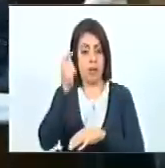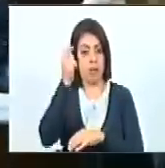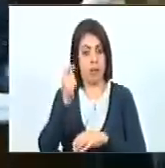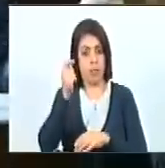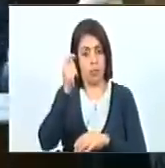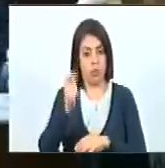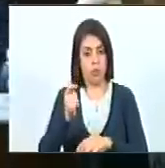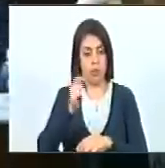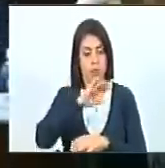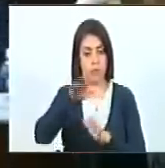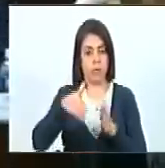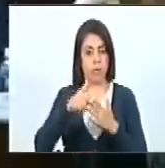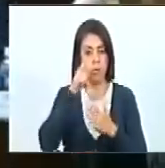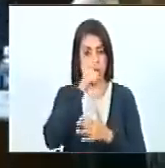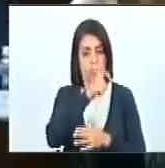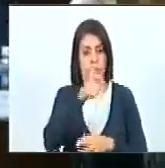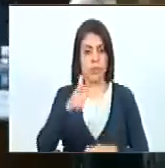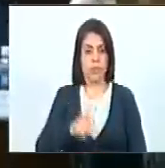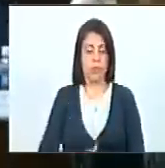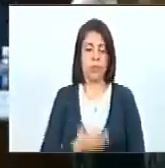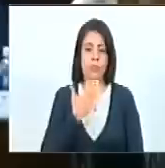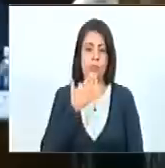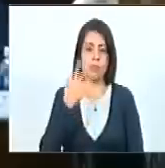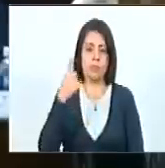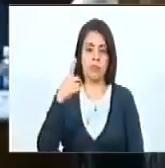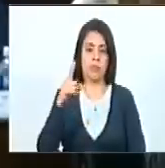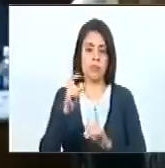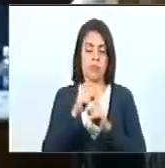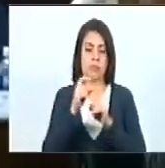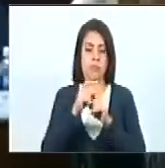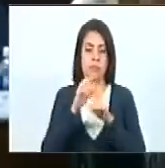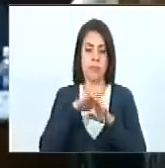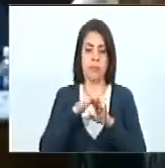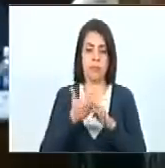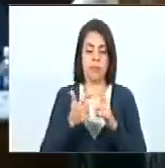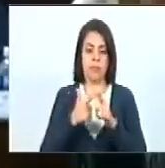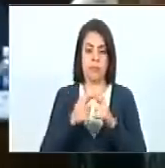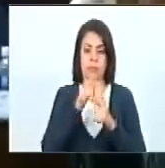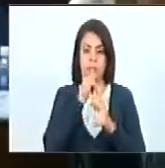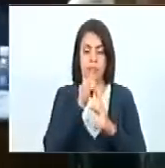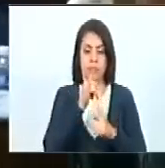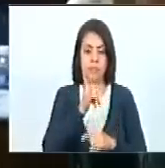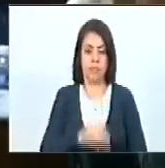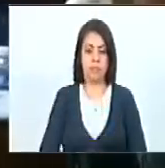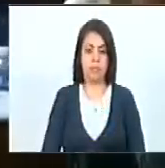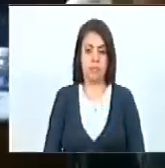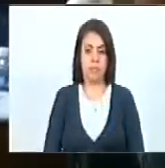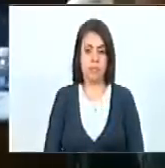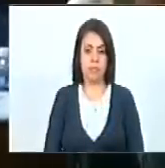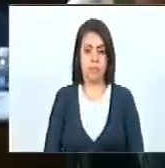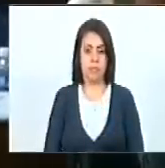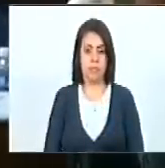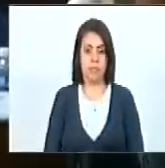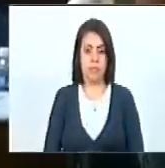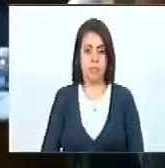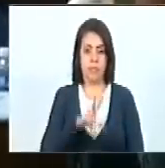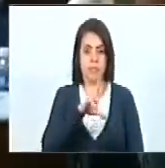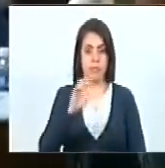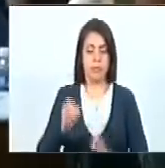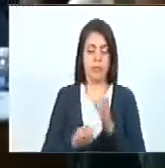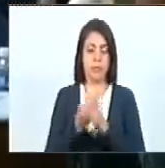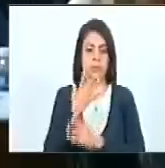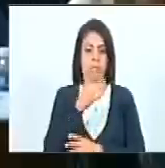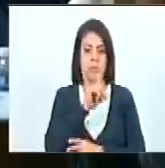parlamentario, pueblo de Venezuela. He pedido el derecho de palabra para informar que el 30